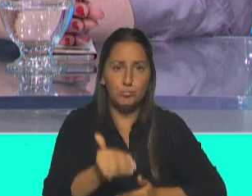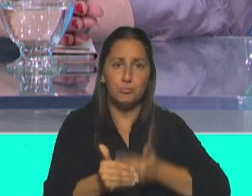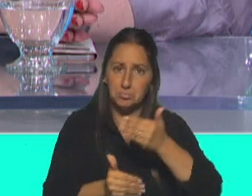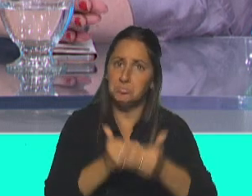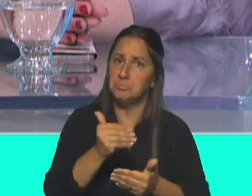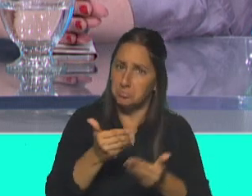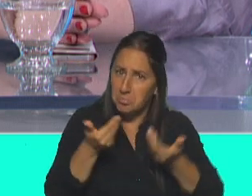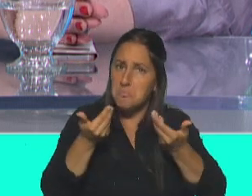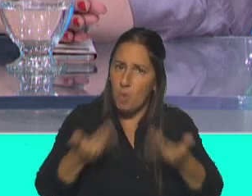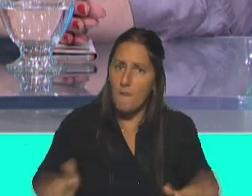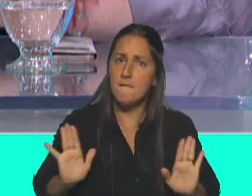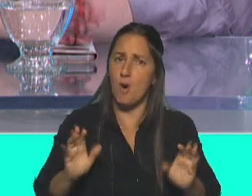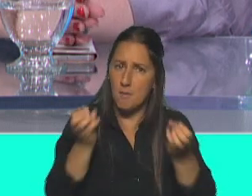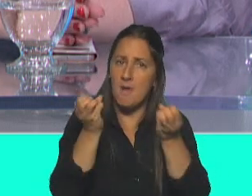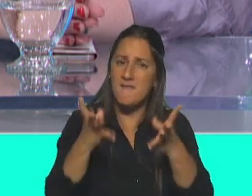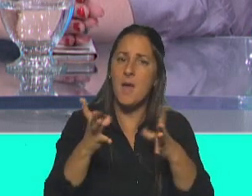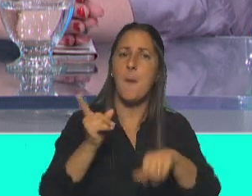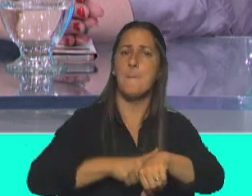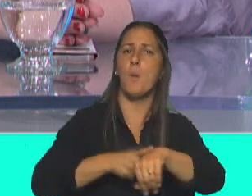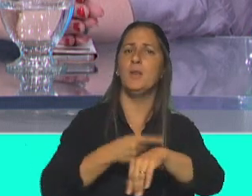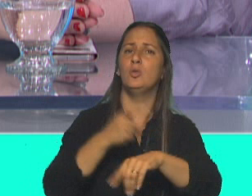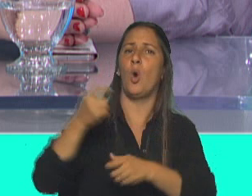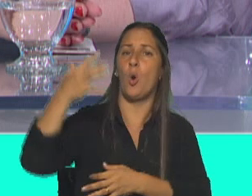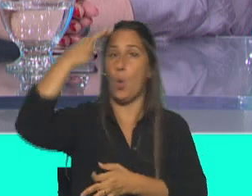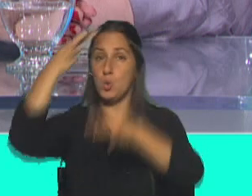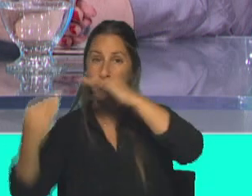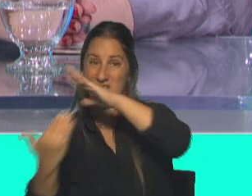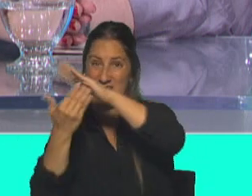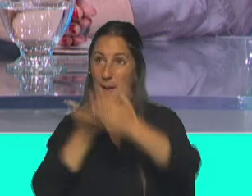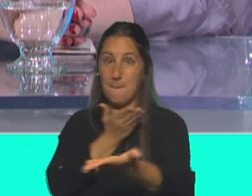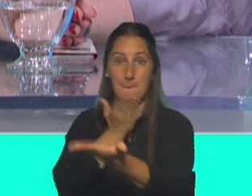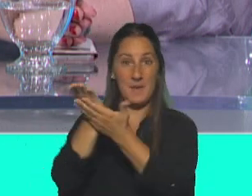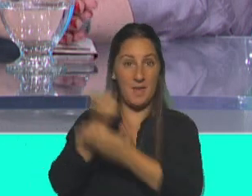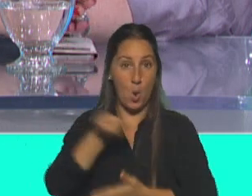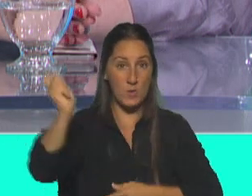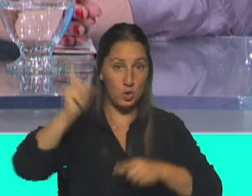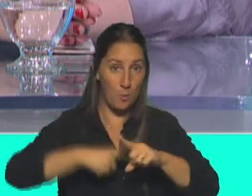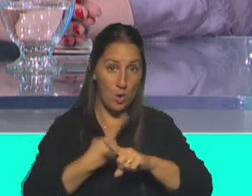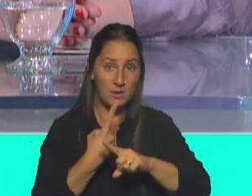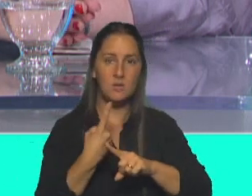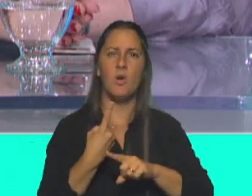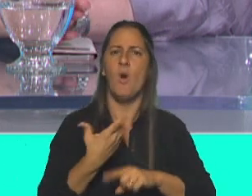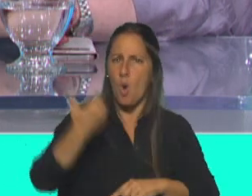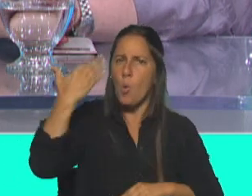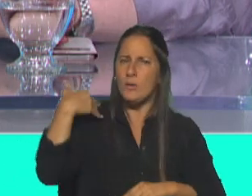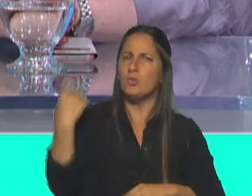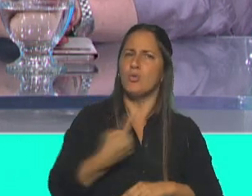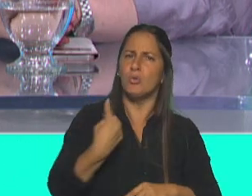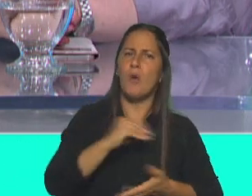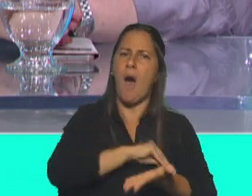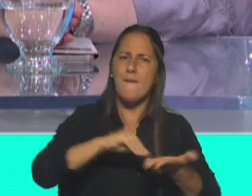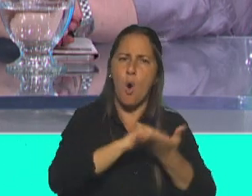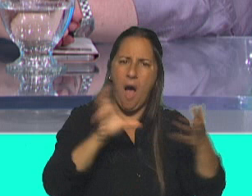bastante conforme porque aquello que cuando se solicitó el juicio político enunciábamos algunos, digo, ¿hace cuánto que los abogados venimos